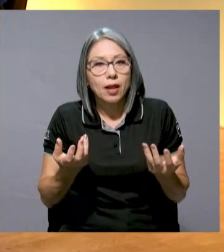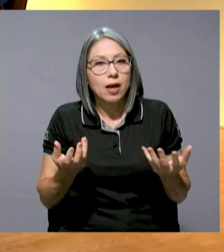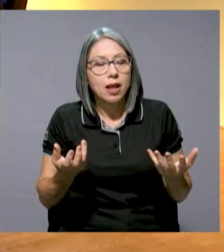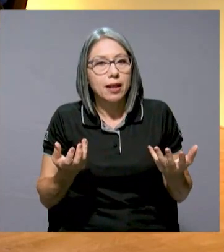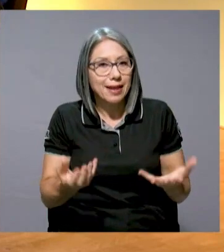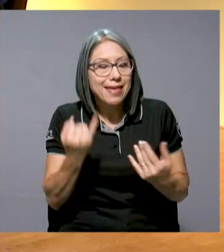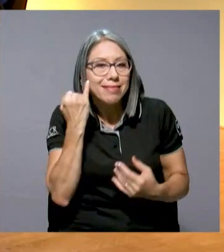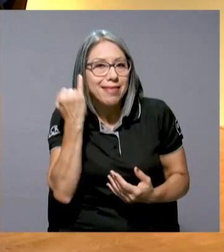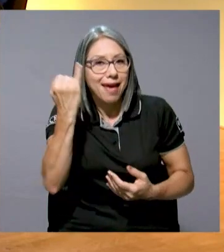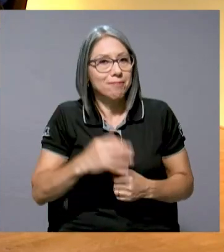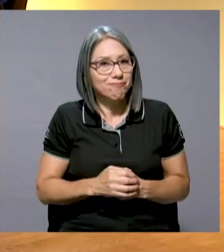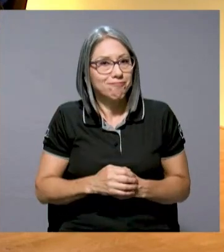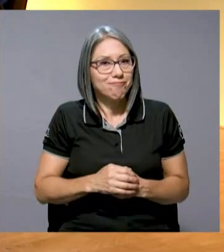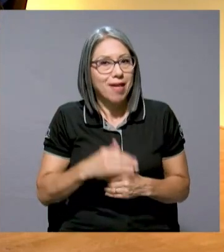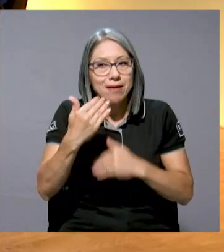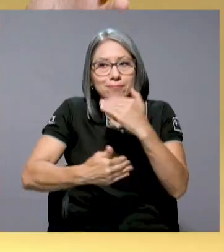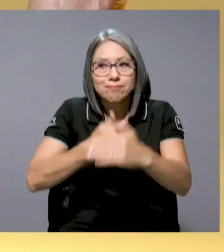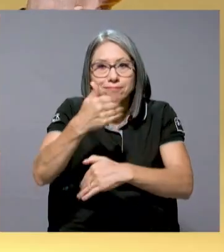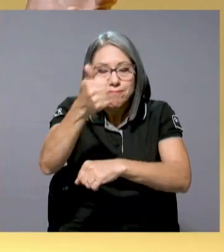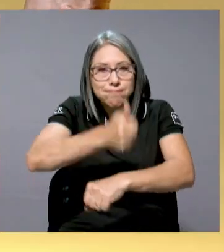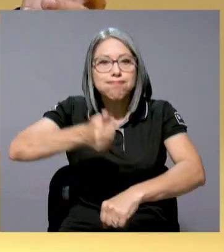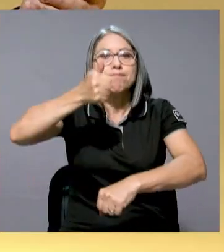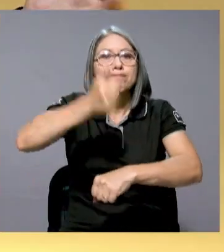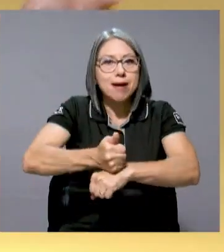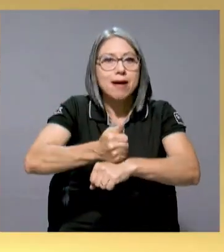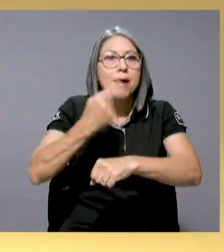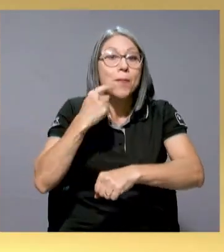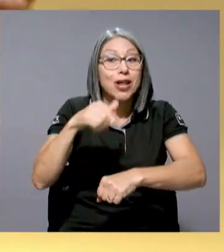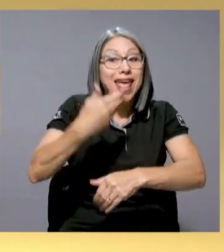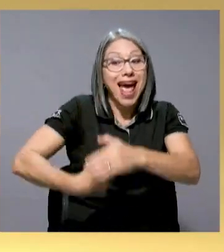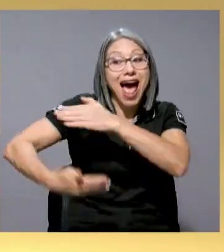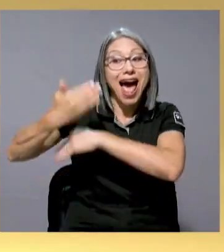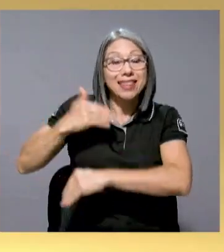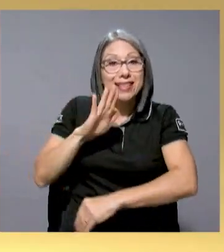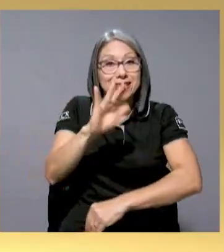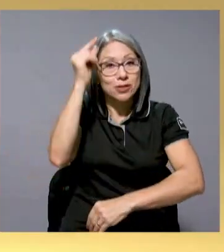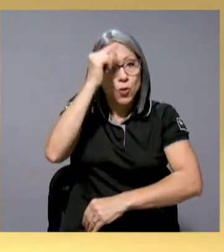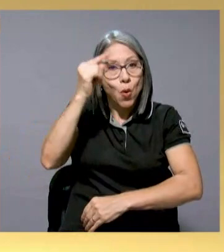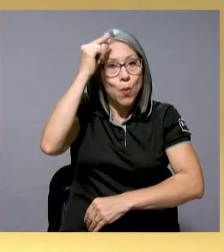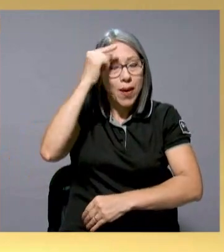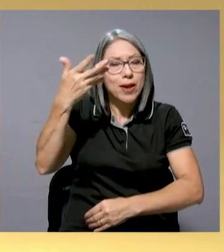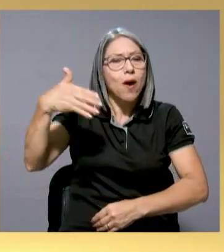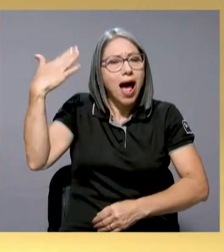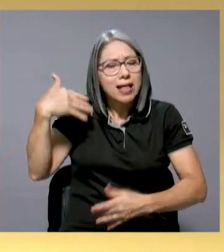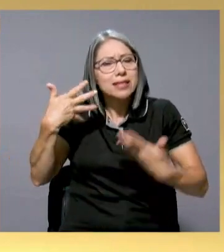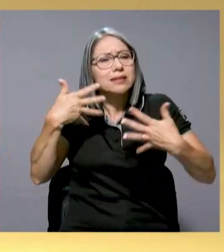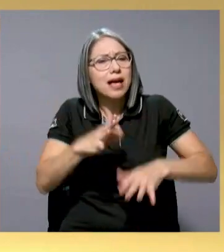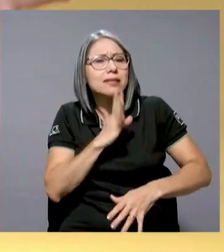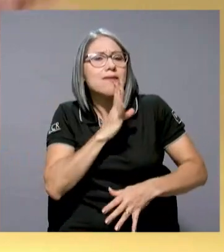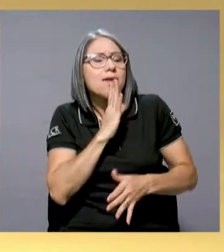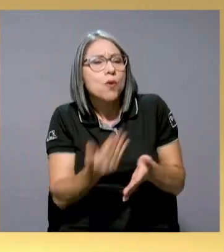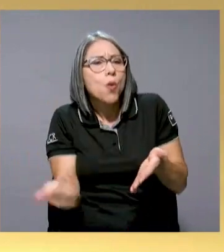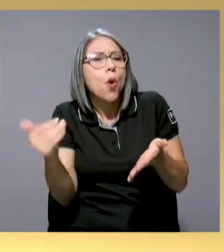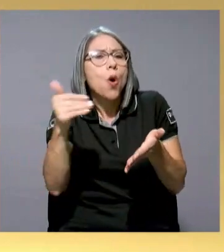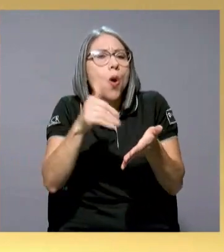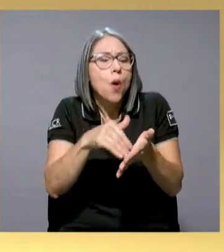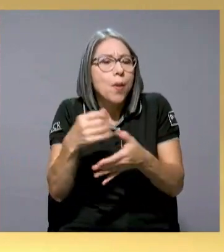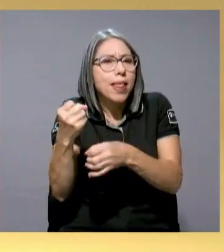la idea y llevarla a cabo, porque antes de su administración se había hablado de volverla a refundar. Es